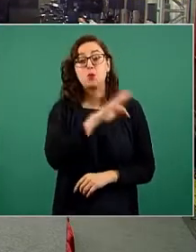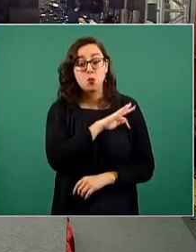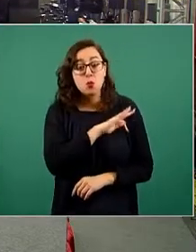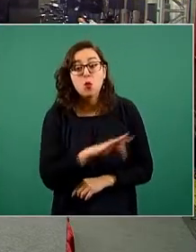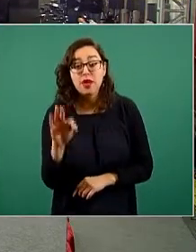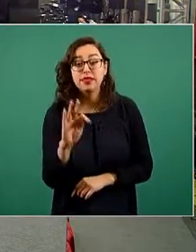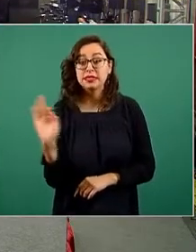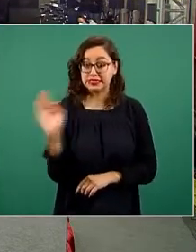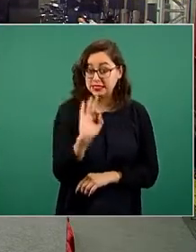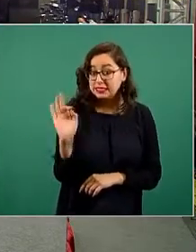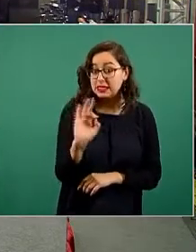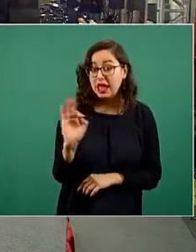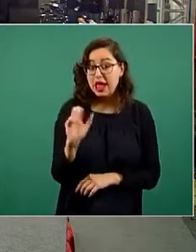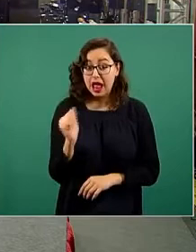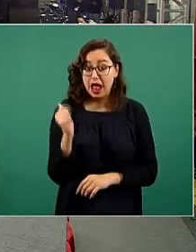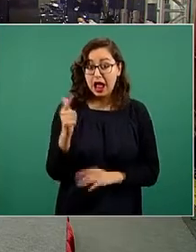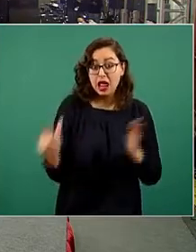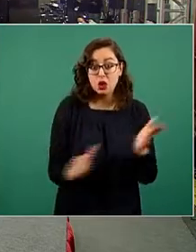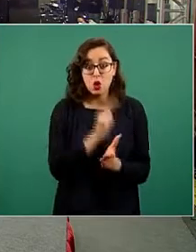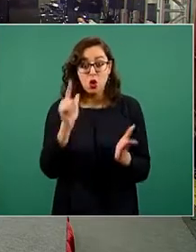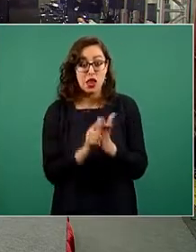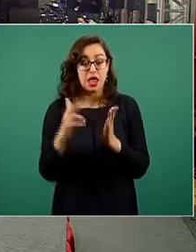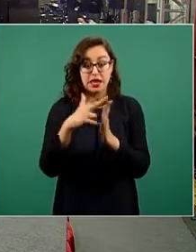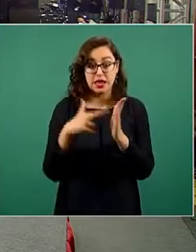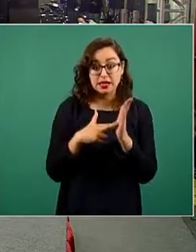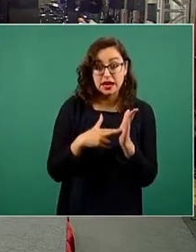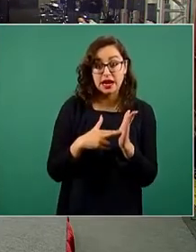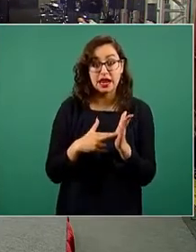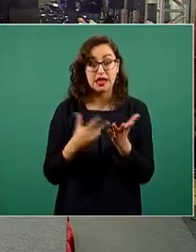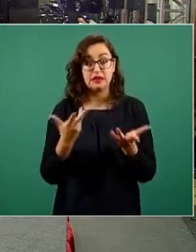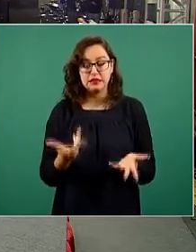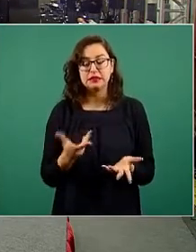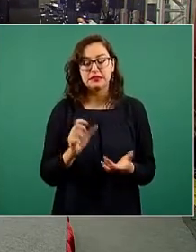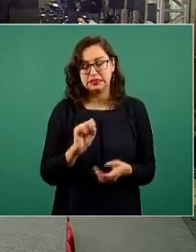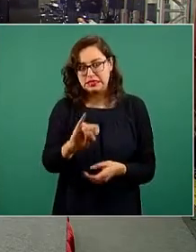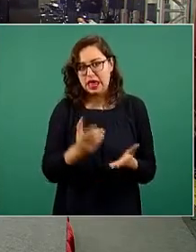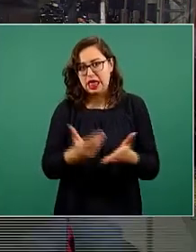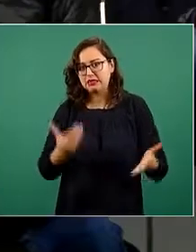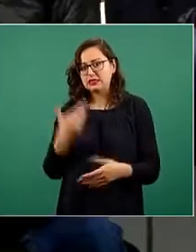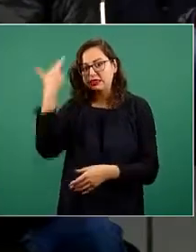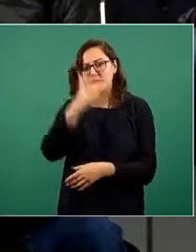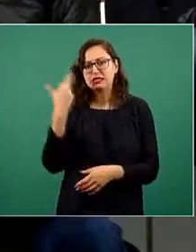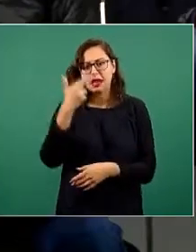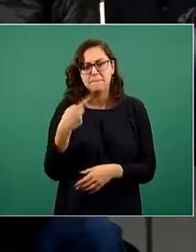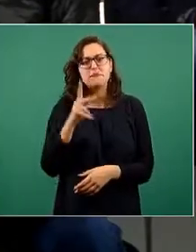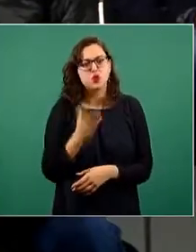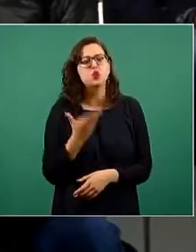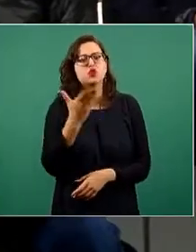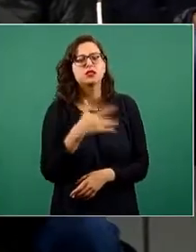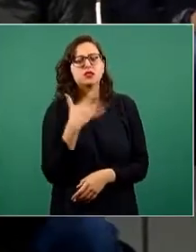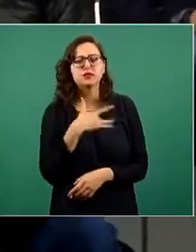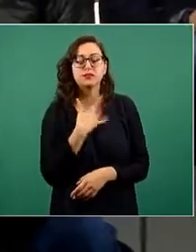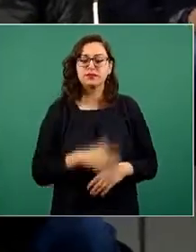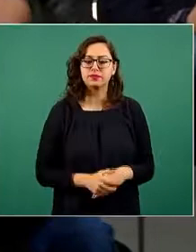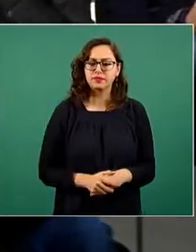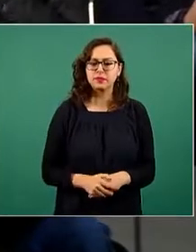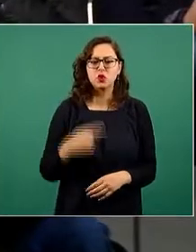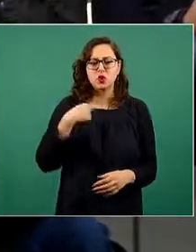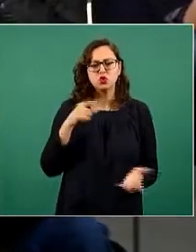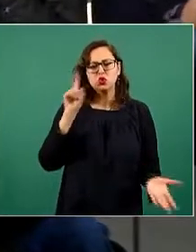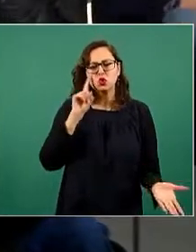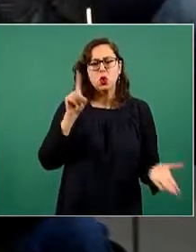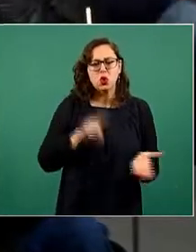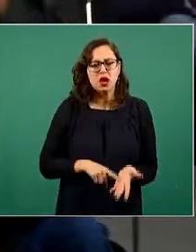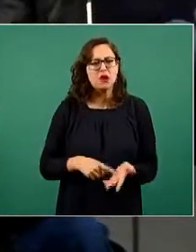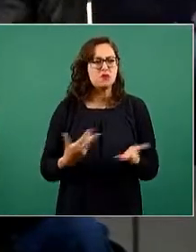para el país, llegar a una legislación, como dice usted, habría que analizarla a detalle, pero ¿cómo ve? Yo creo que siempre regular es importante. Y